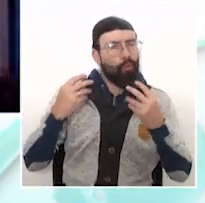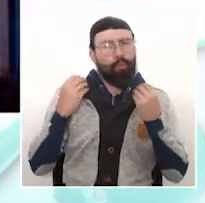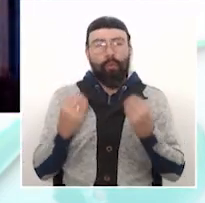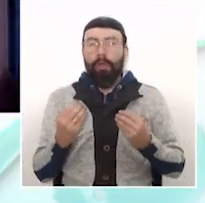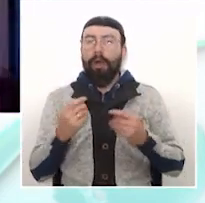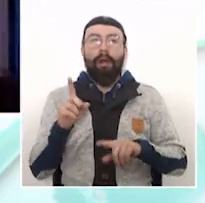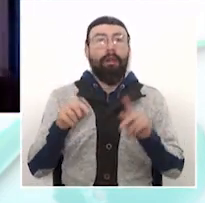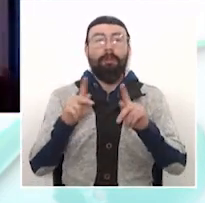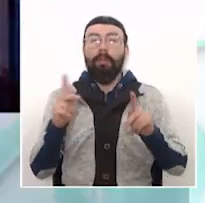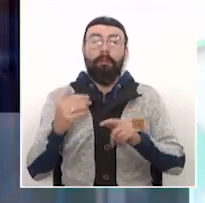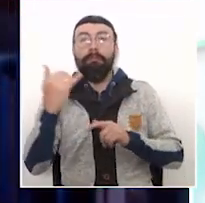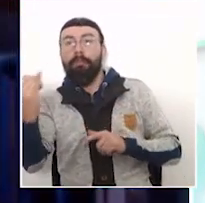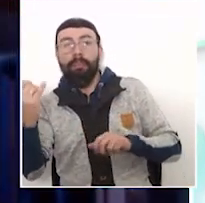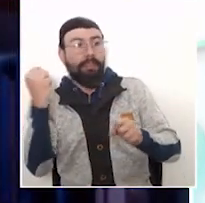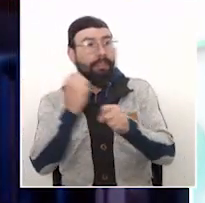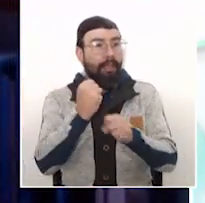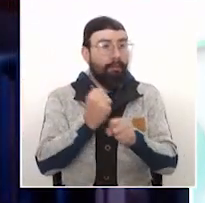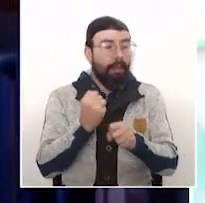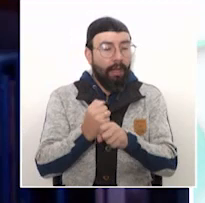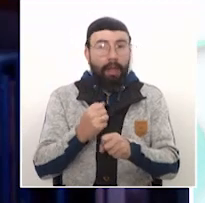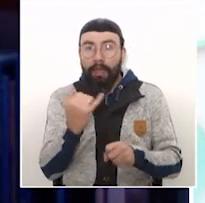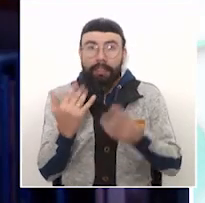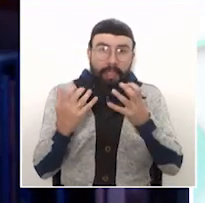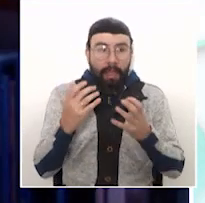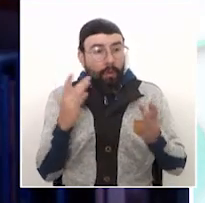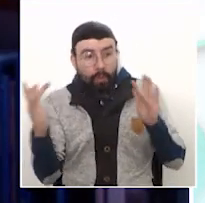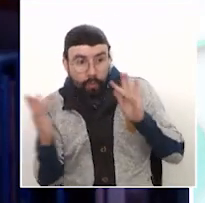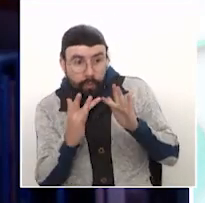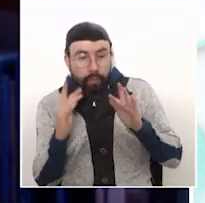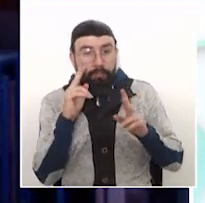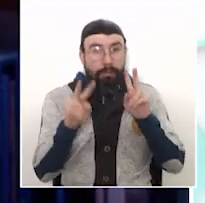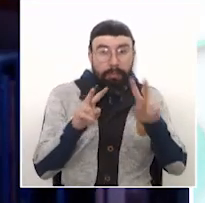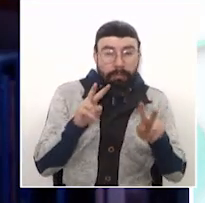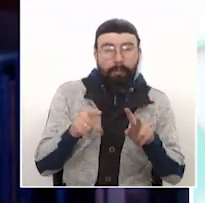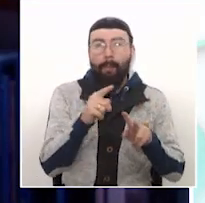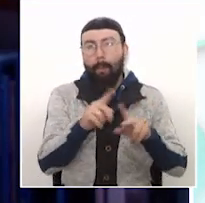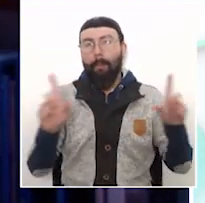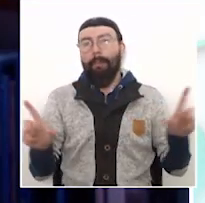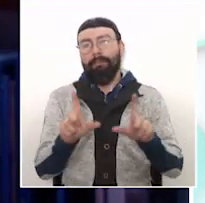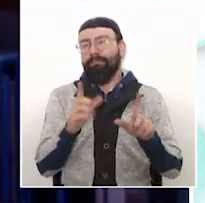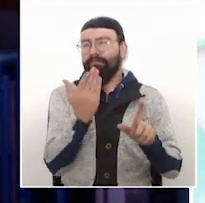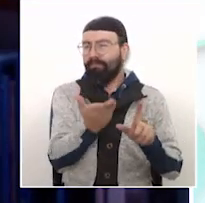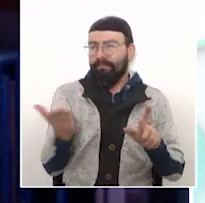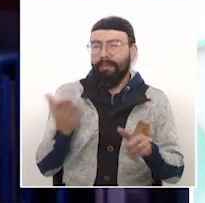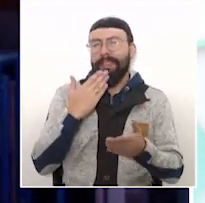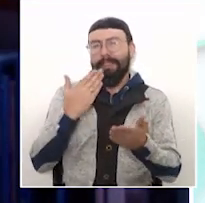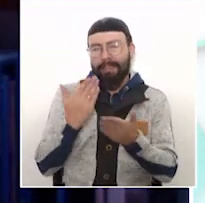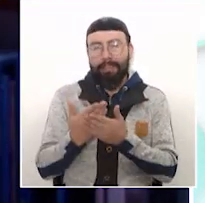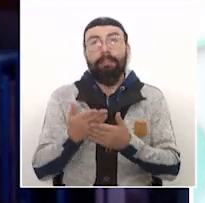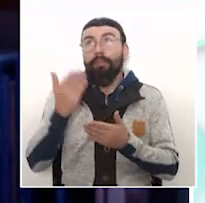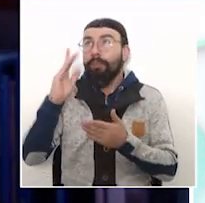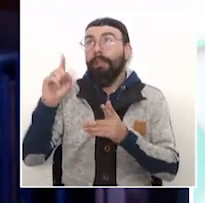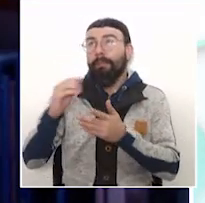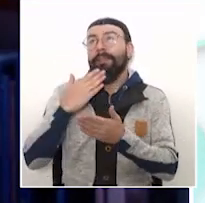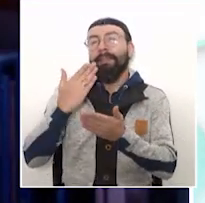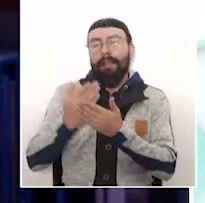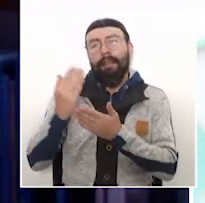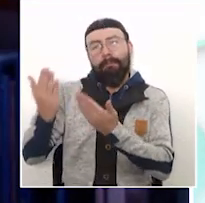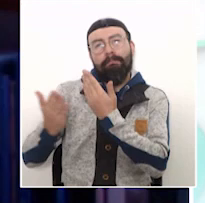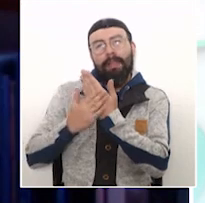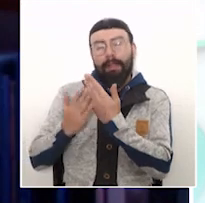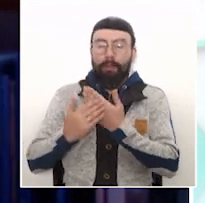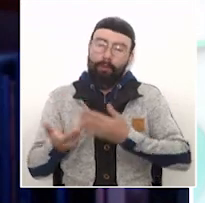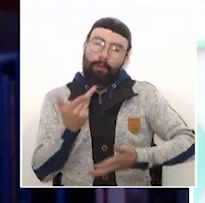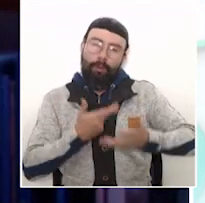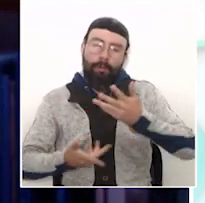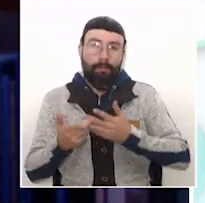allá trabajando inmensamente para que tú y yo estemos aquí frente a las personas. Gracias a ellos, gracias a Dios que nos permite compartir. Y qué bueno hablar,